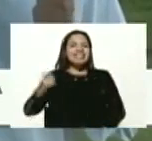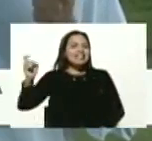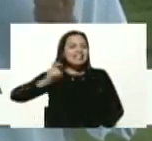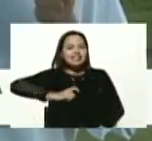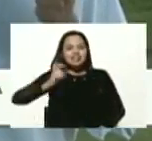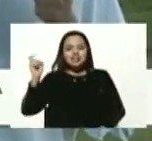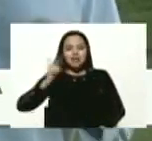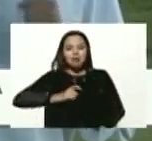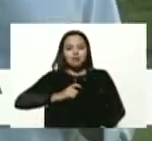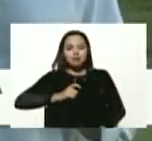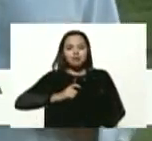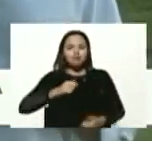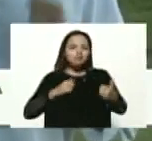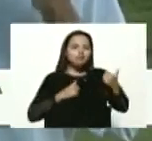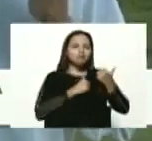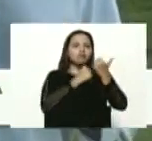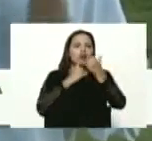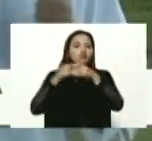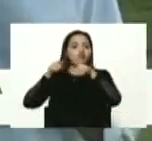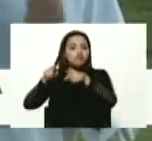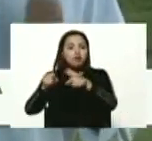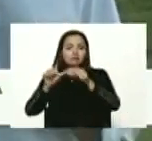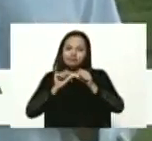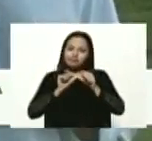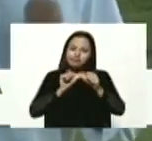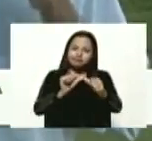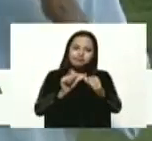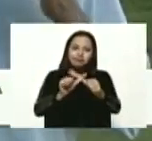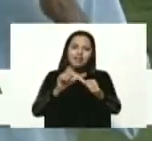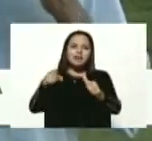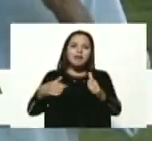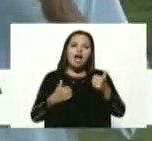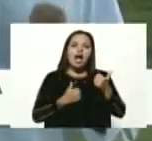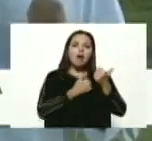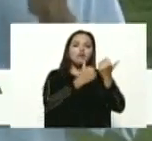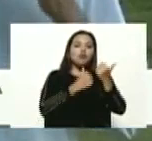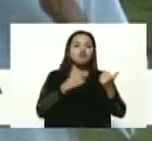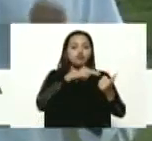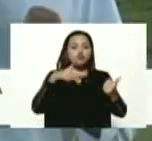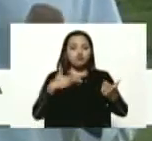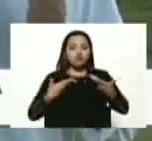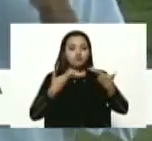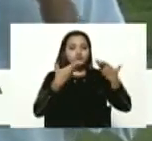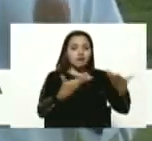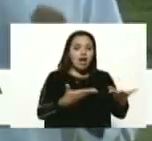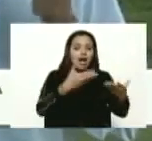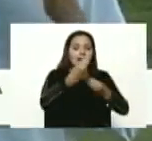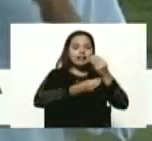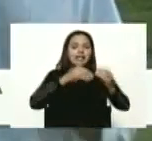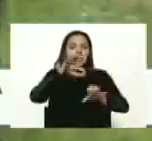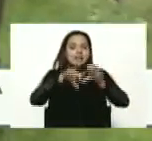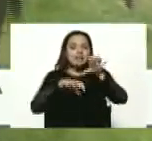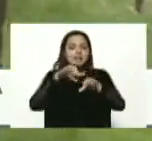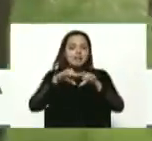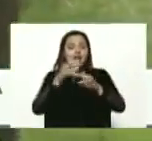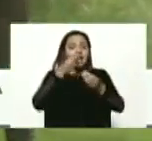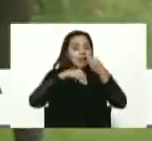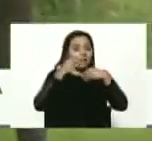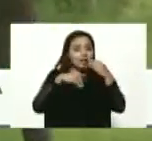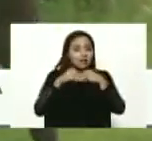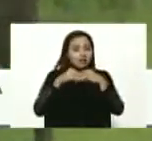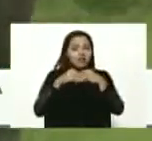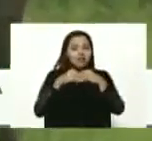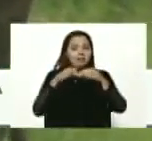Necesitamos el apoyo de usted para seguir nosotros apoyándolo con la producción de alimentos hacia la mesa de los venezolanos,